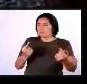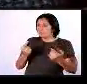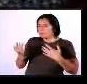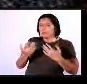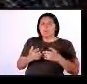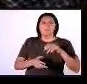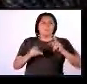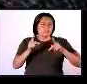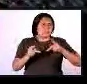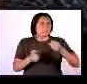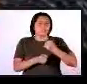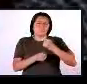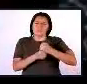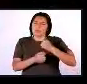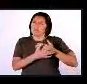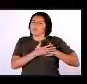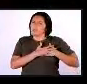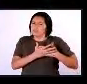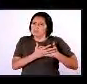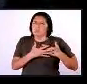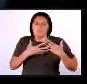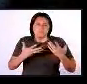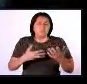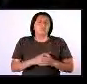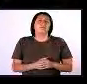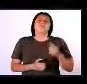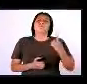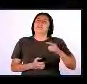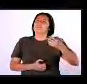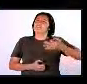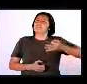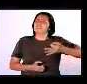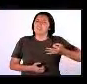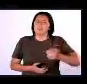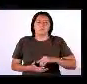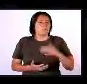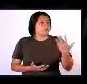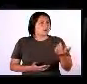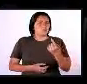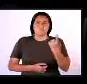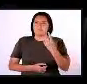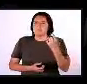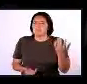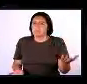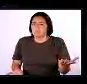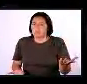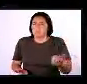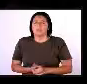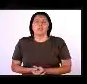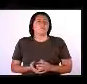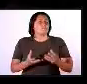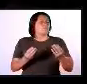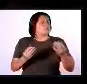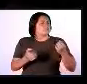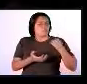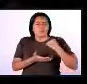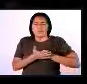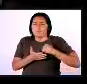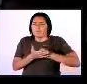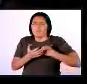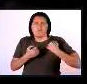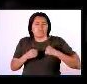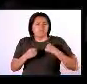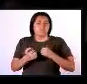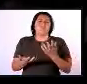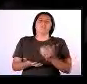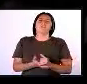que de verdad ha trabajado con el corazón, con la intención. Para serles sinceros, no hay un sol acá. Hay mucho